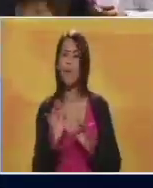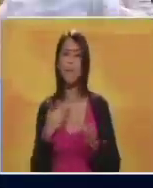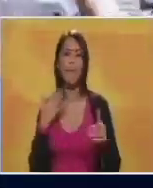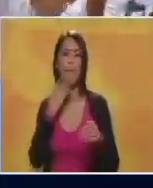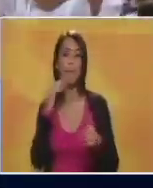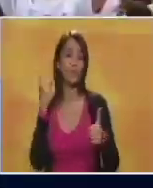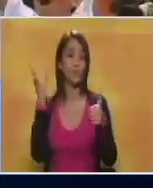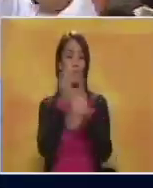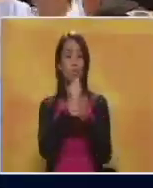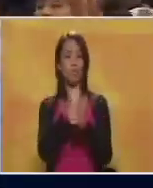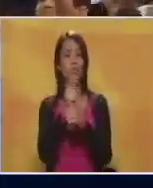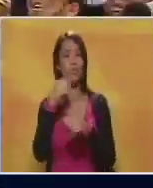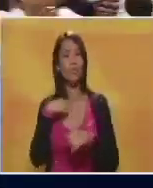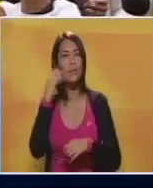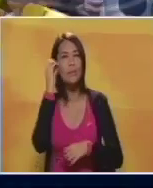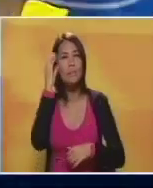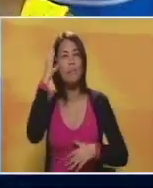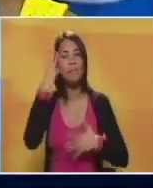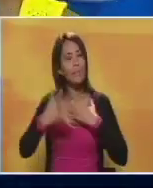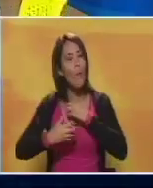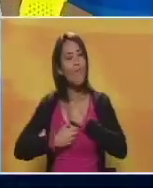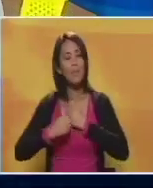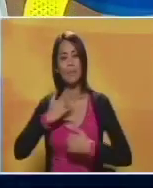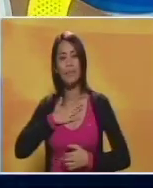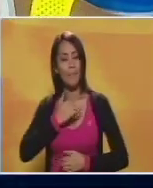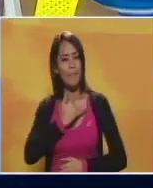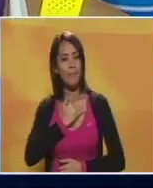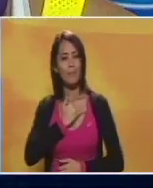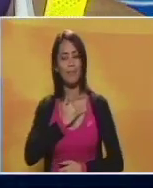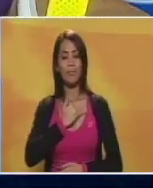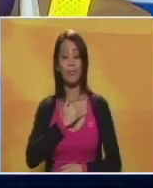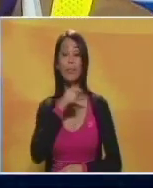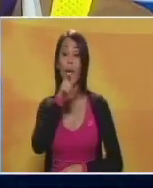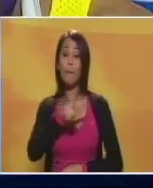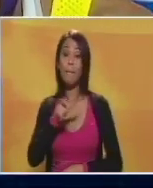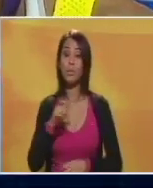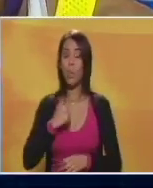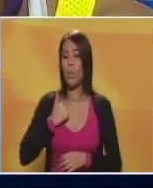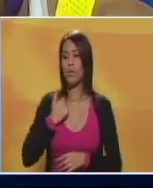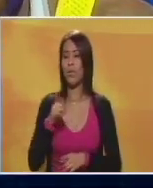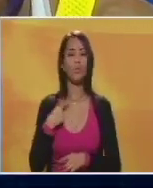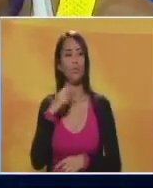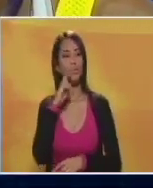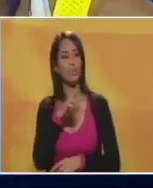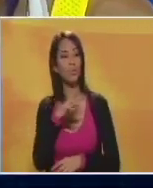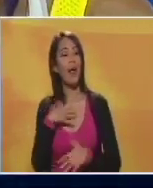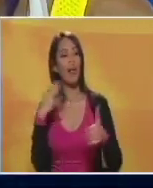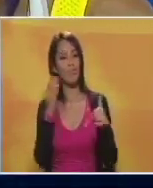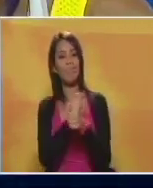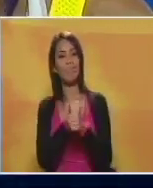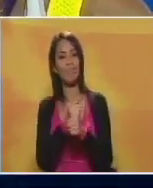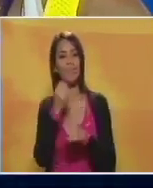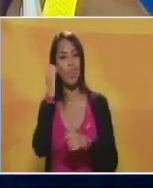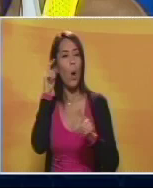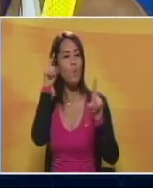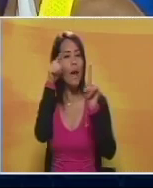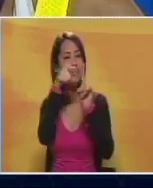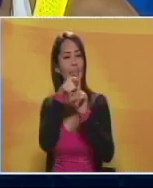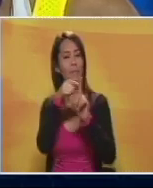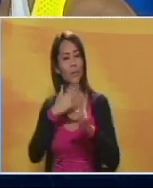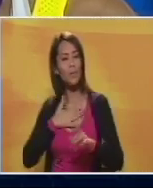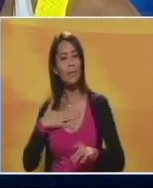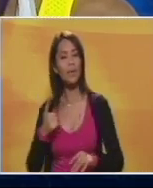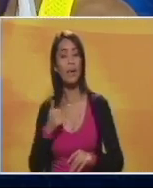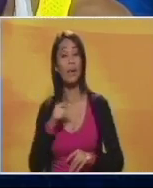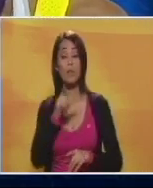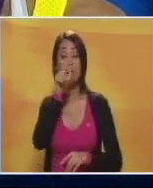lograr si tienes la convicción de hacerlo, que cualquier persona que vea que tú estás logrando lo que te propones y